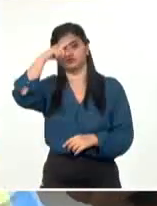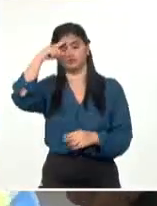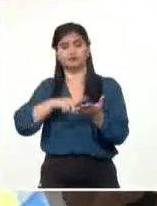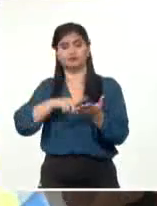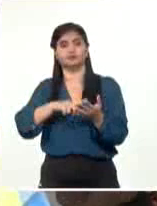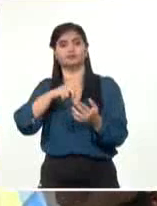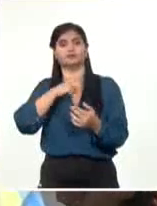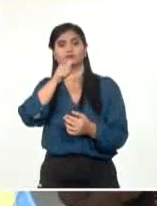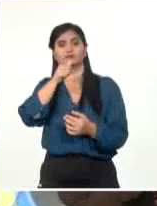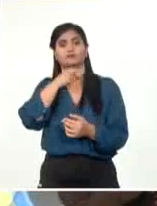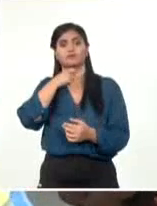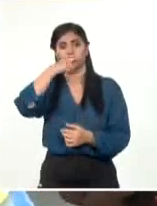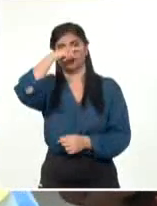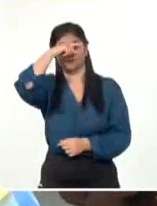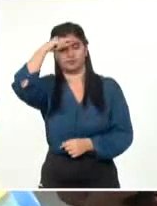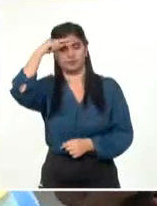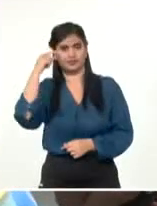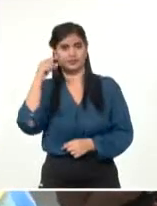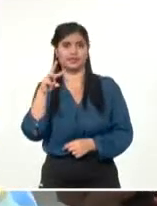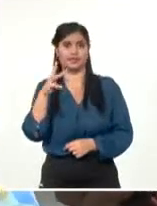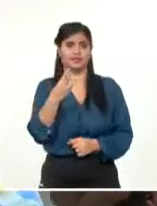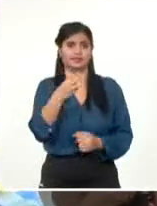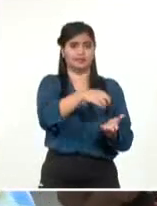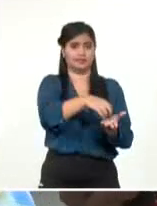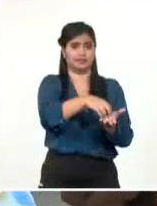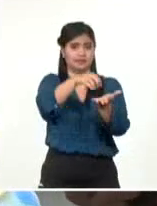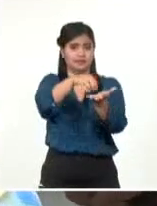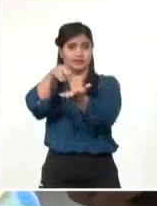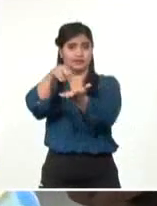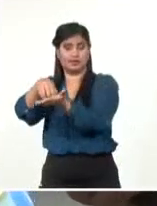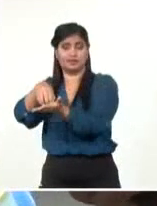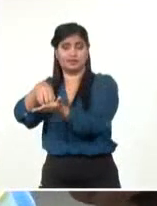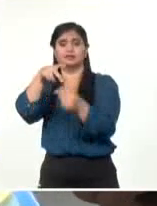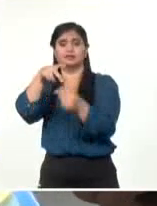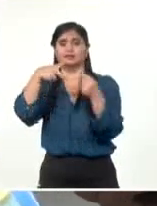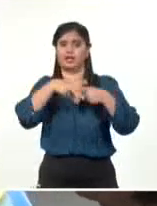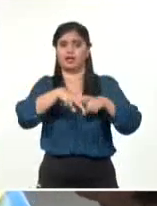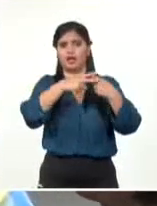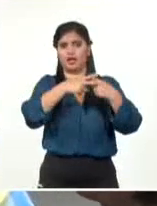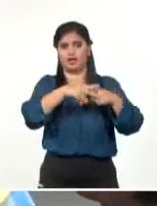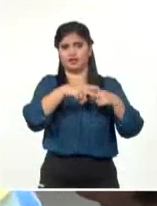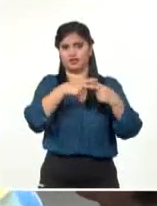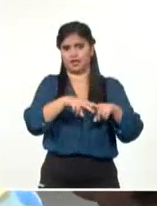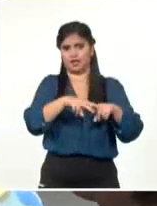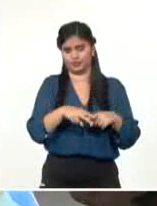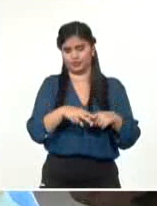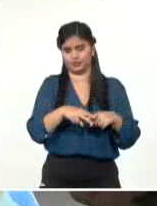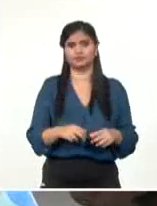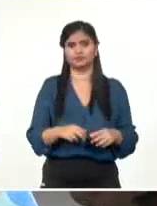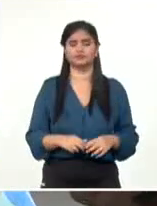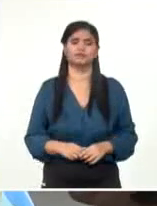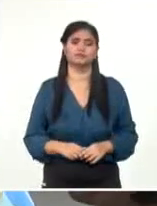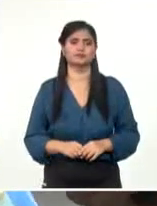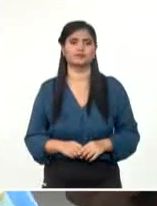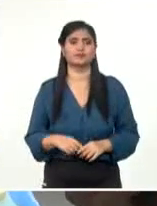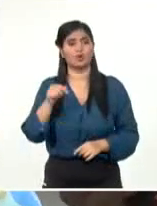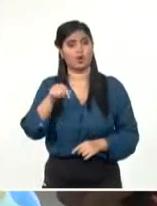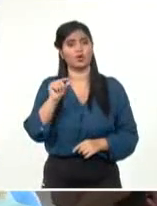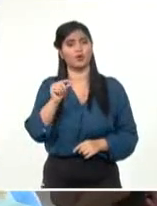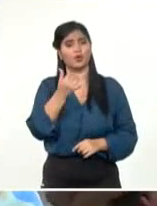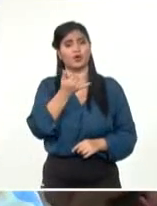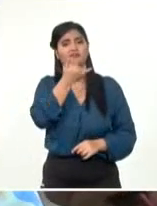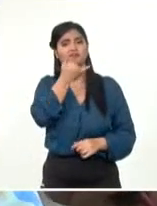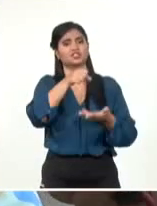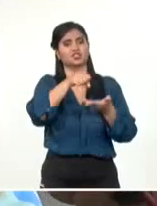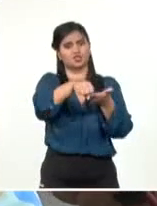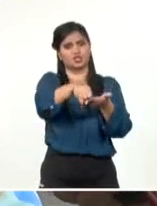condición, coincidiendo esas tres unidades, fundamentalmente, la disponibilidad de generación se ve disminuida, y es por eso que vamos a tener afectación al